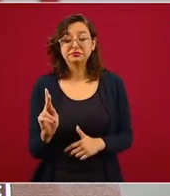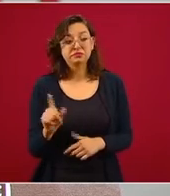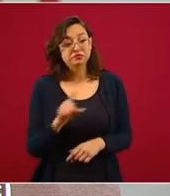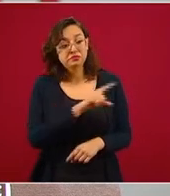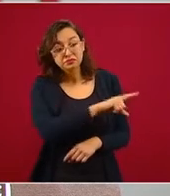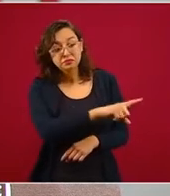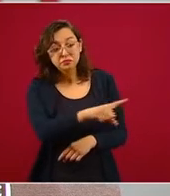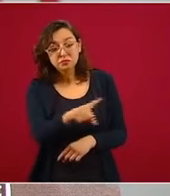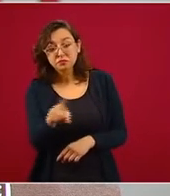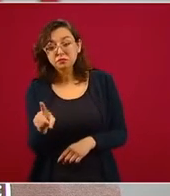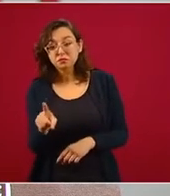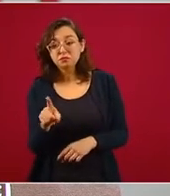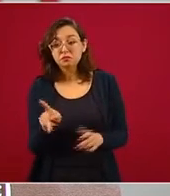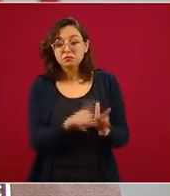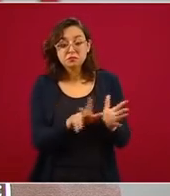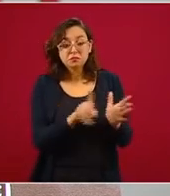silencio.